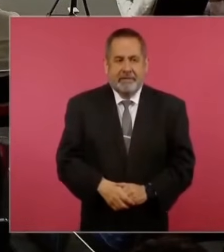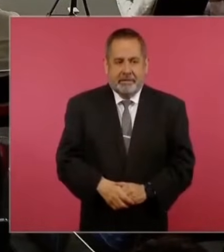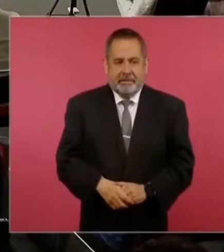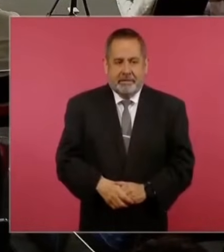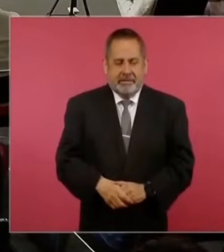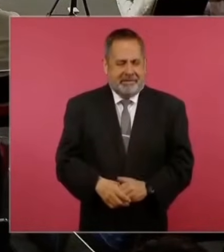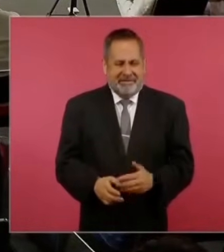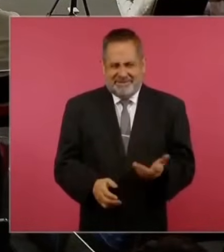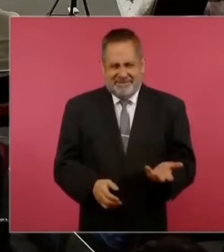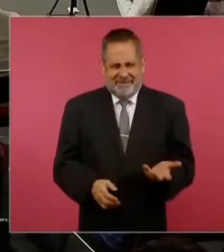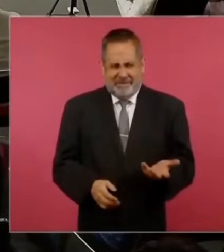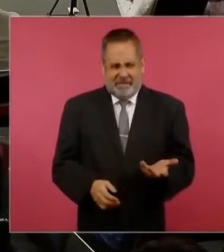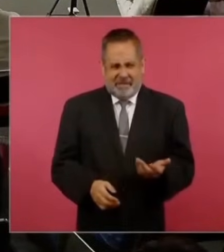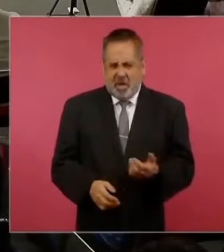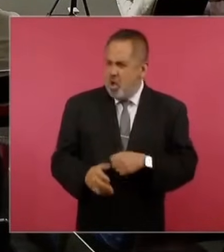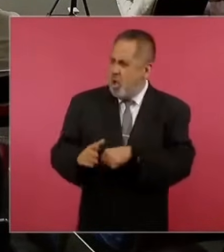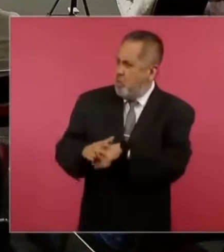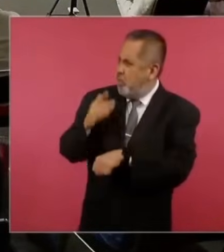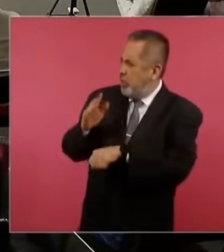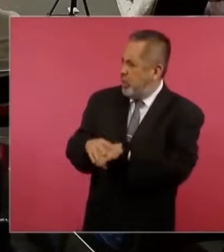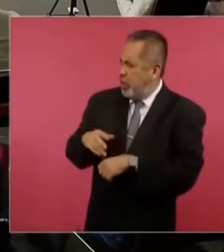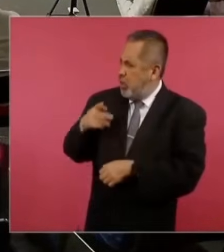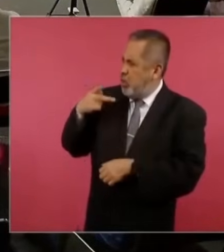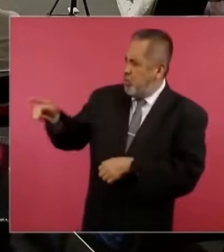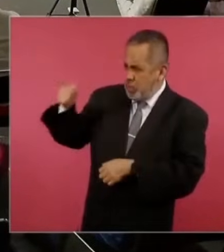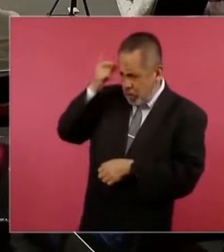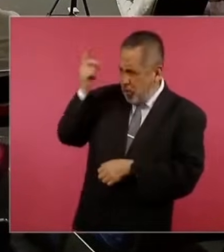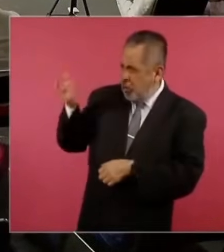¿Por qué van a tomar lo que no es suyo?